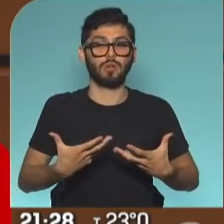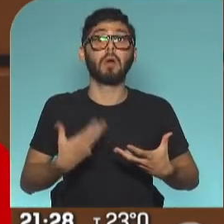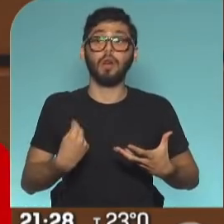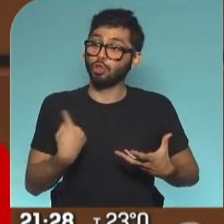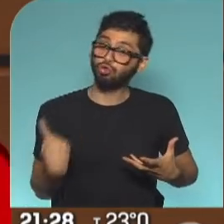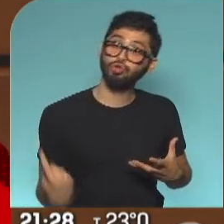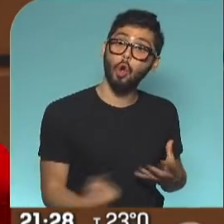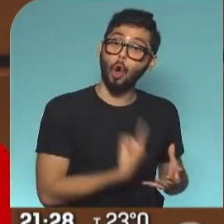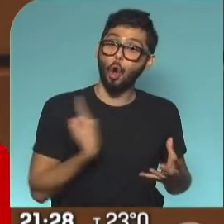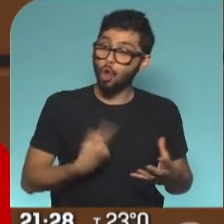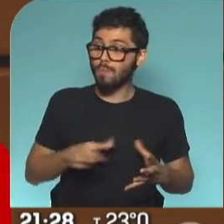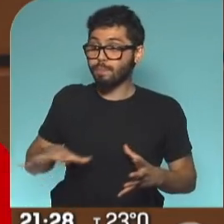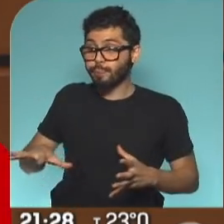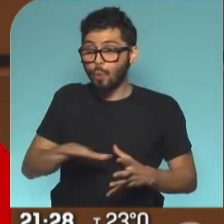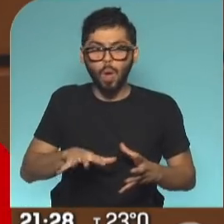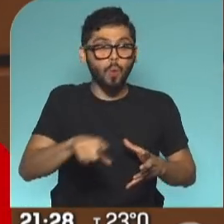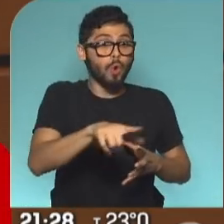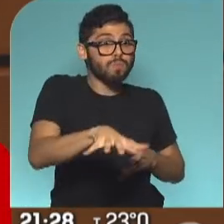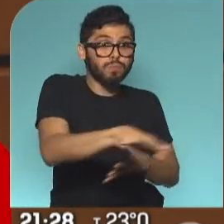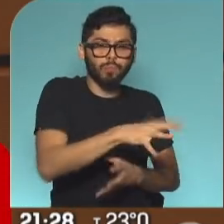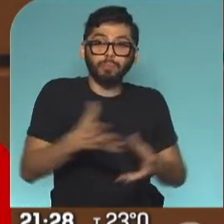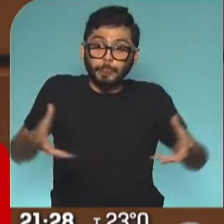nosotros, para que nuestros pueblos puedan crecer.